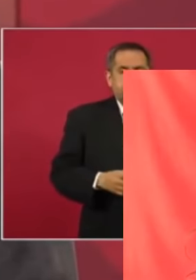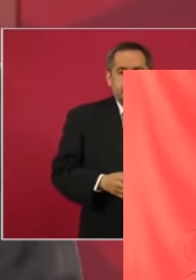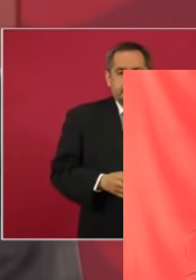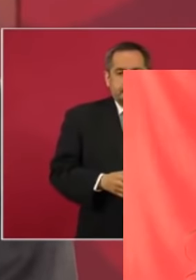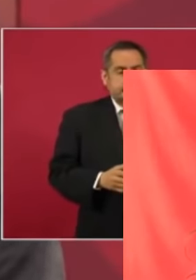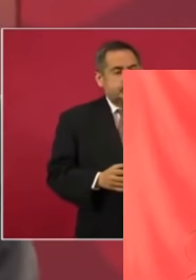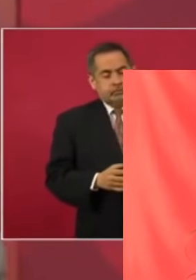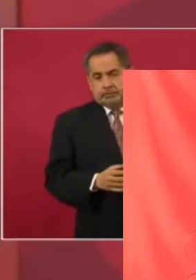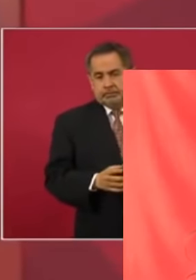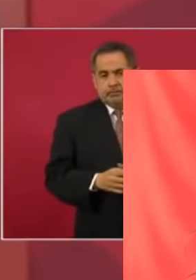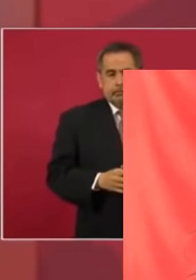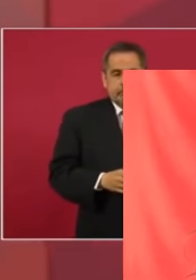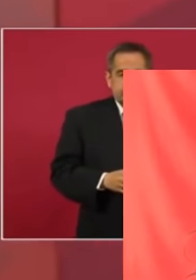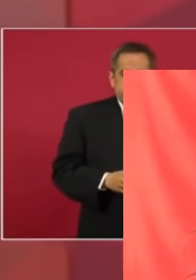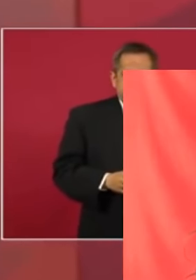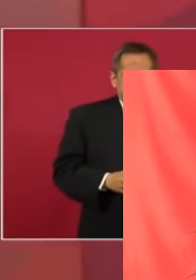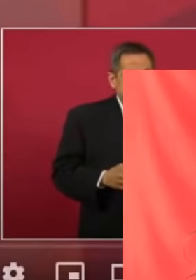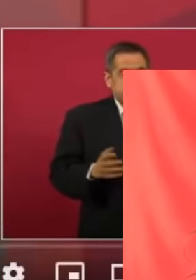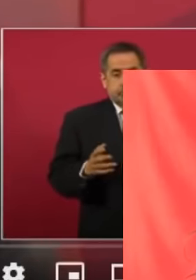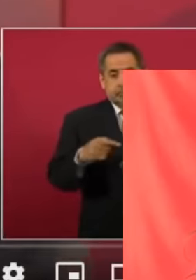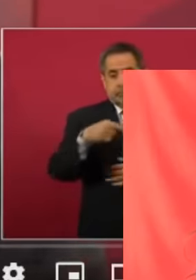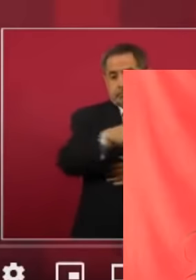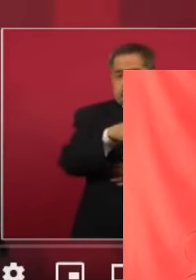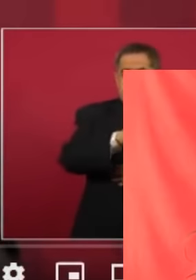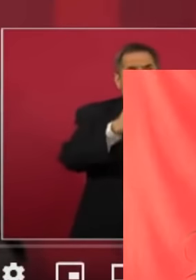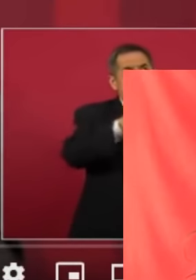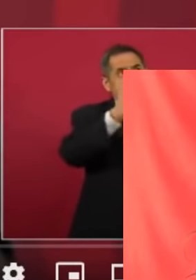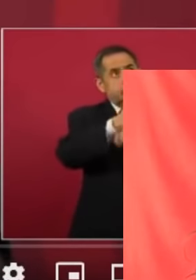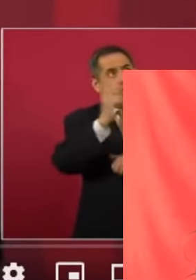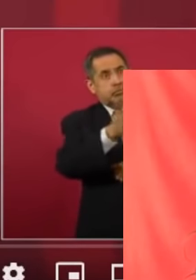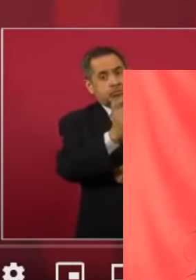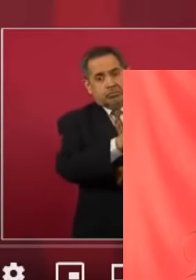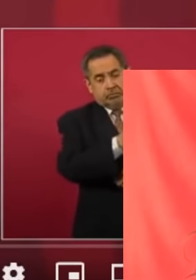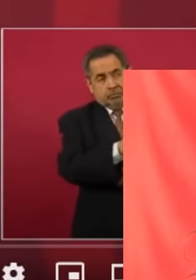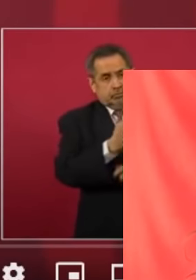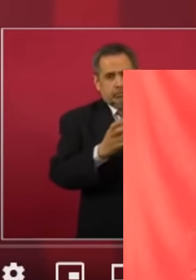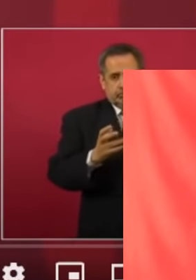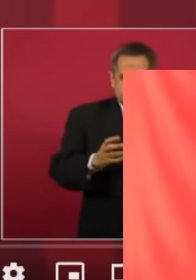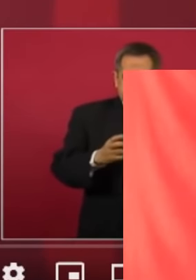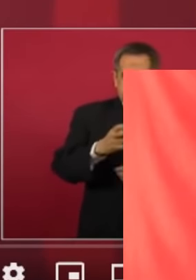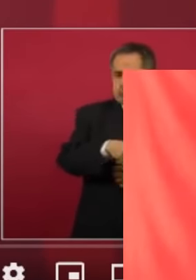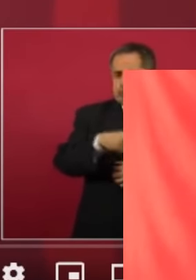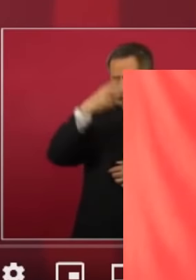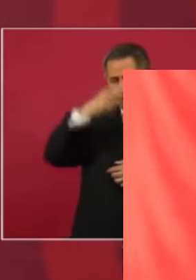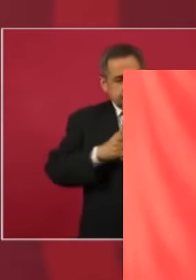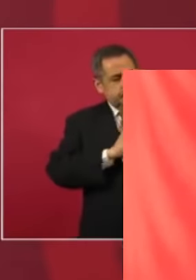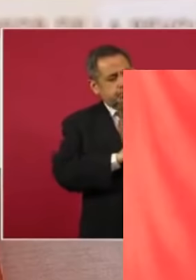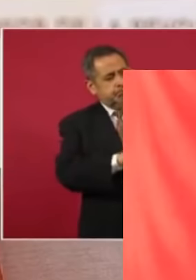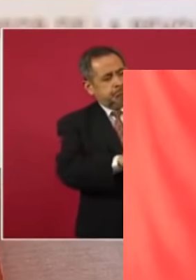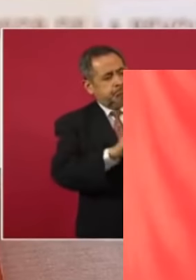Y se puede decir, pues es que así se paga en Estados Unidos o así se paga en México a